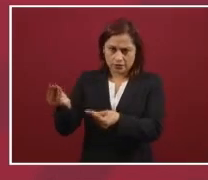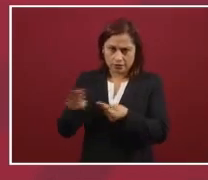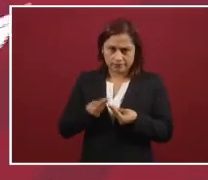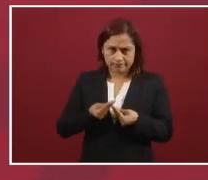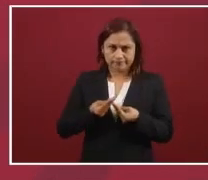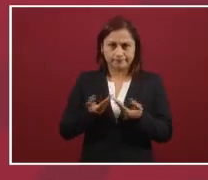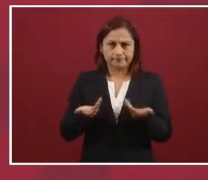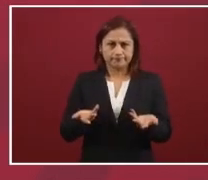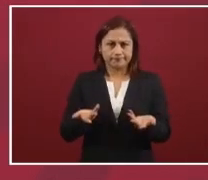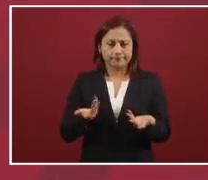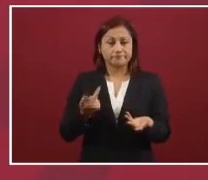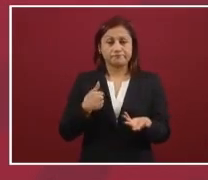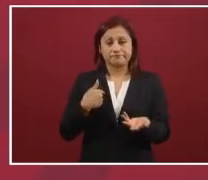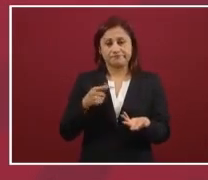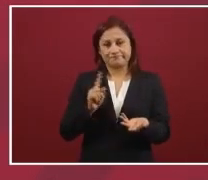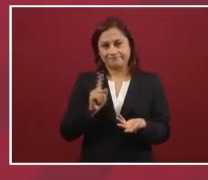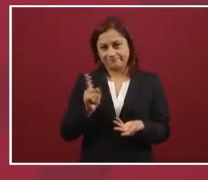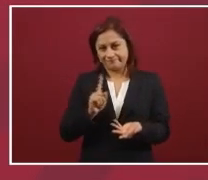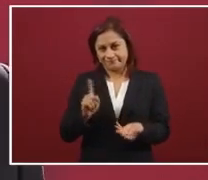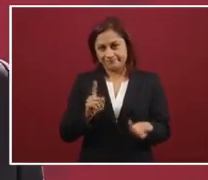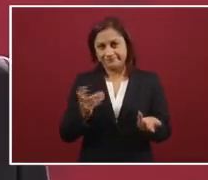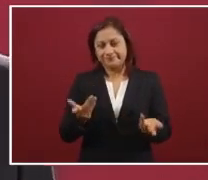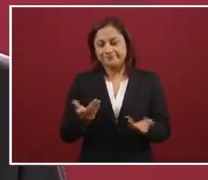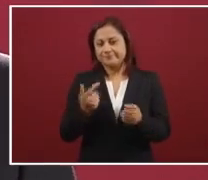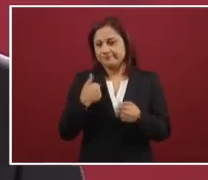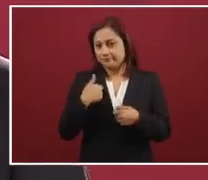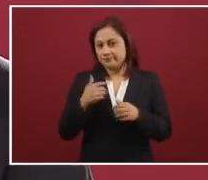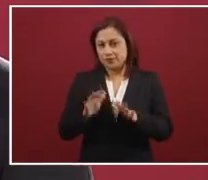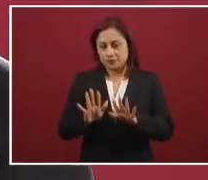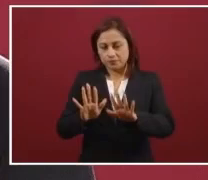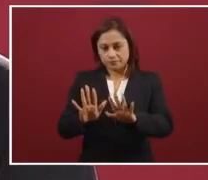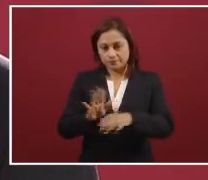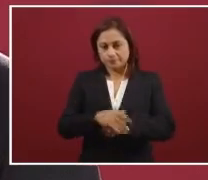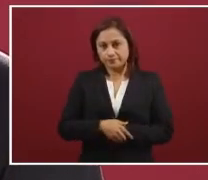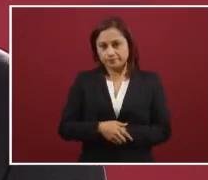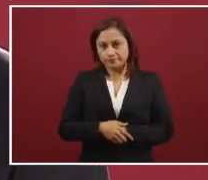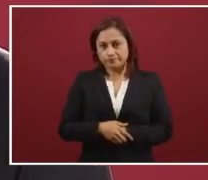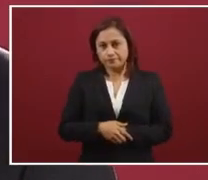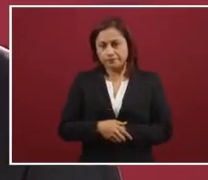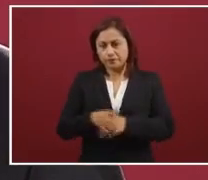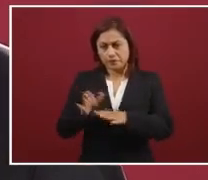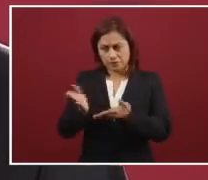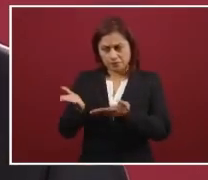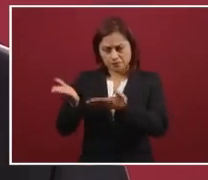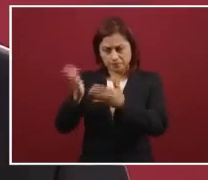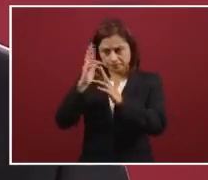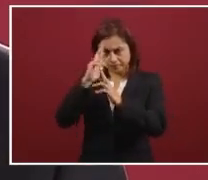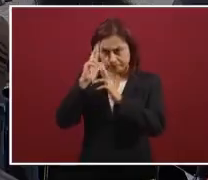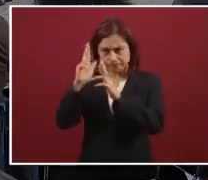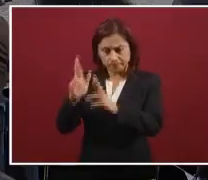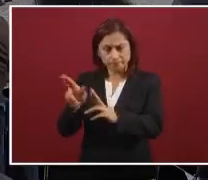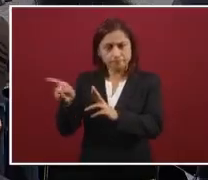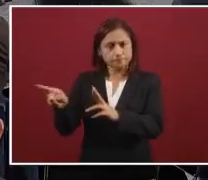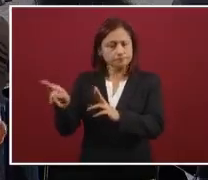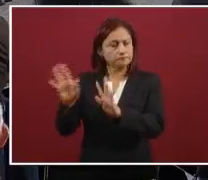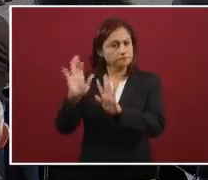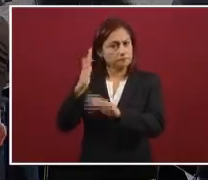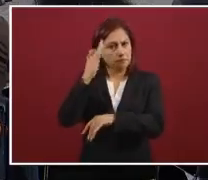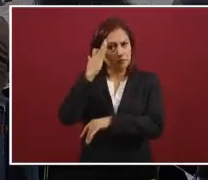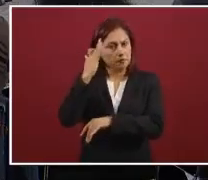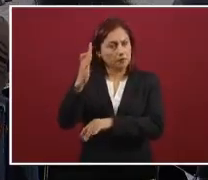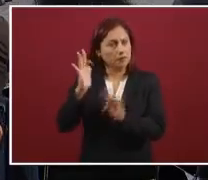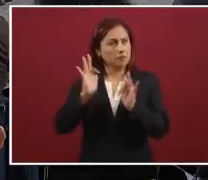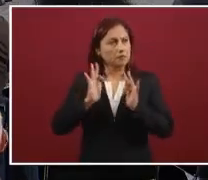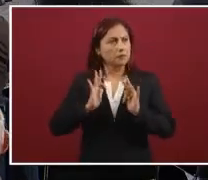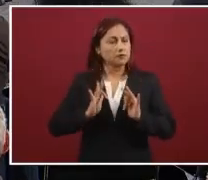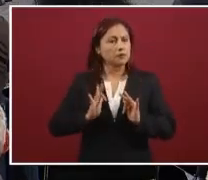No es así, es que se tenga todo el tiempo. El secretario